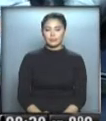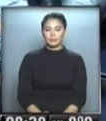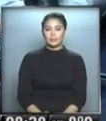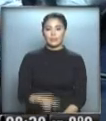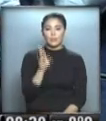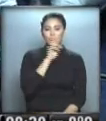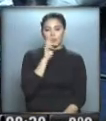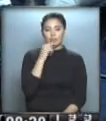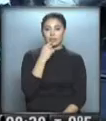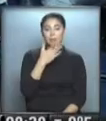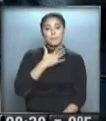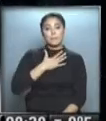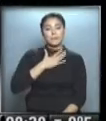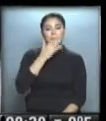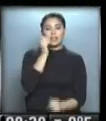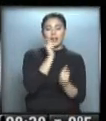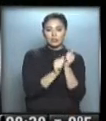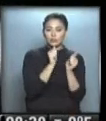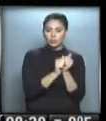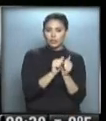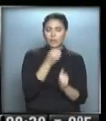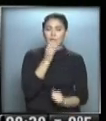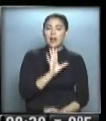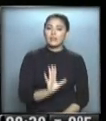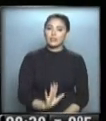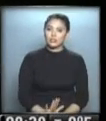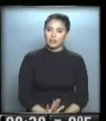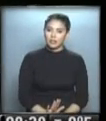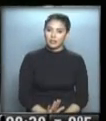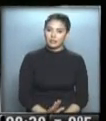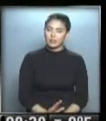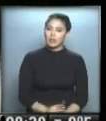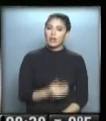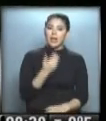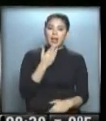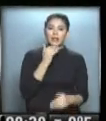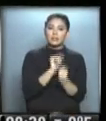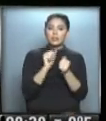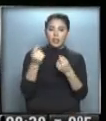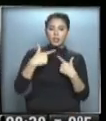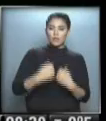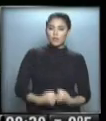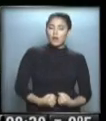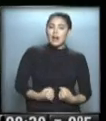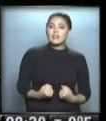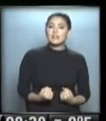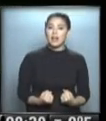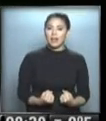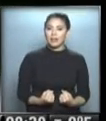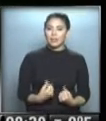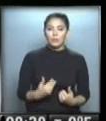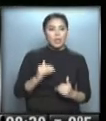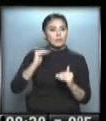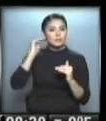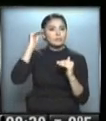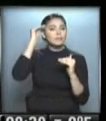Yo pienso que es una historia maravillosa porque nos da la fuerza de